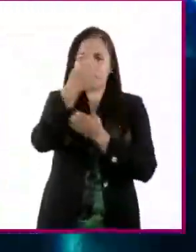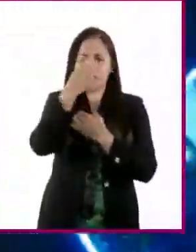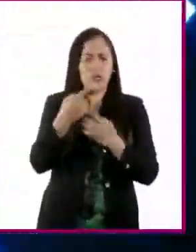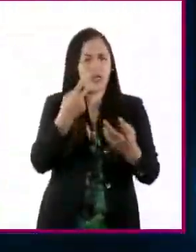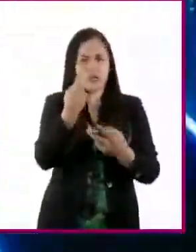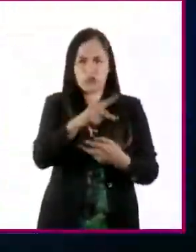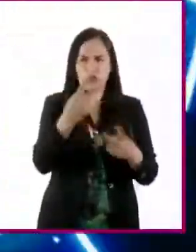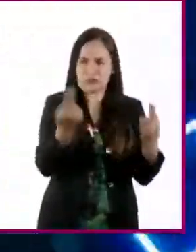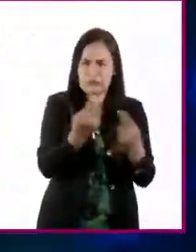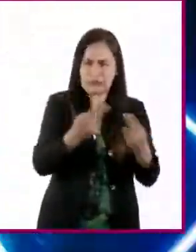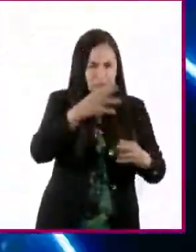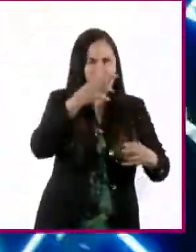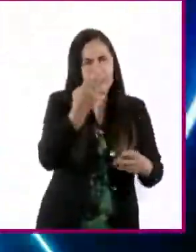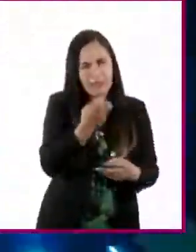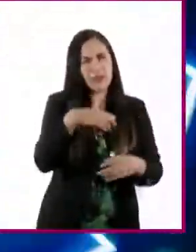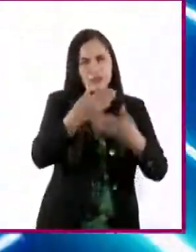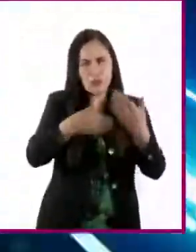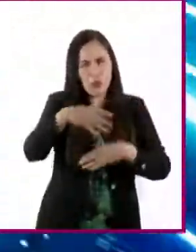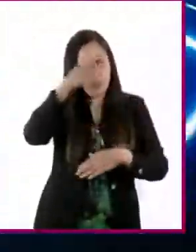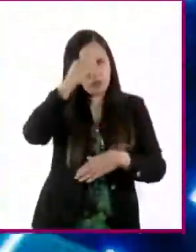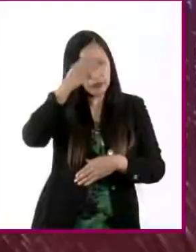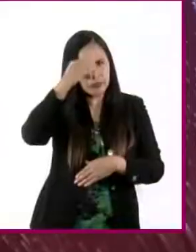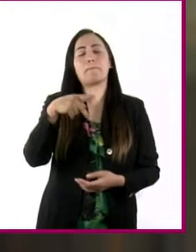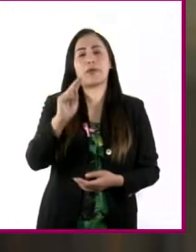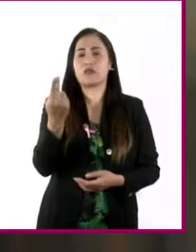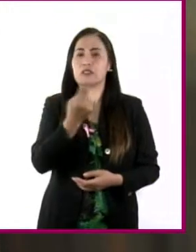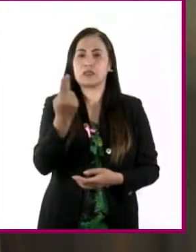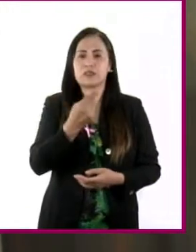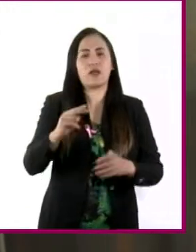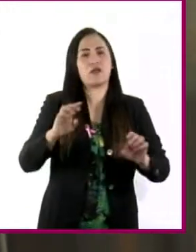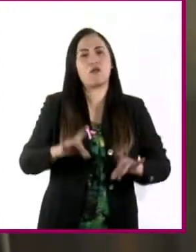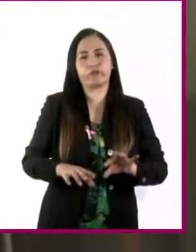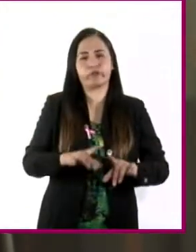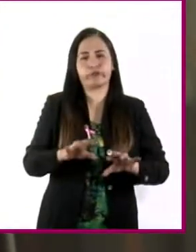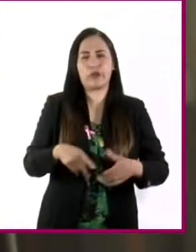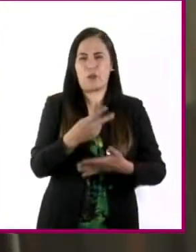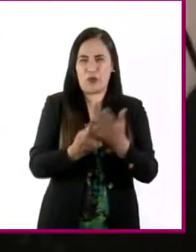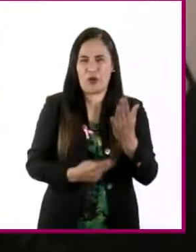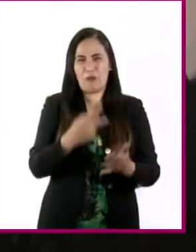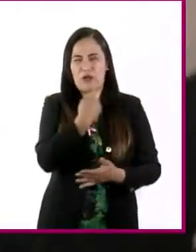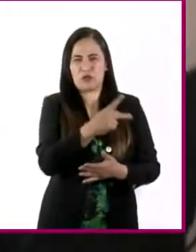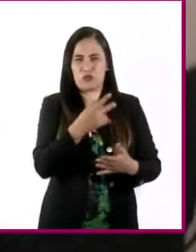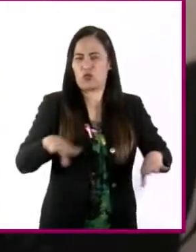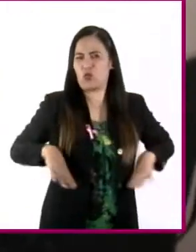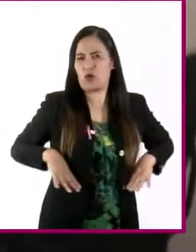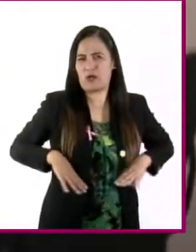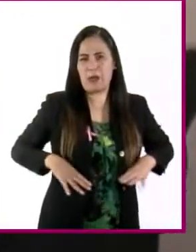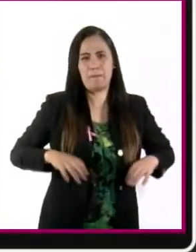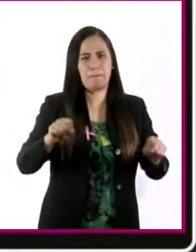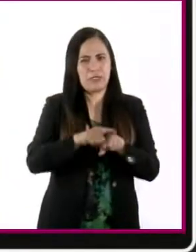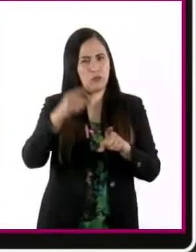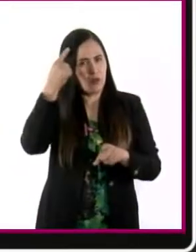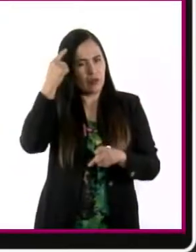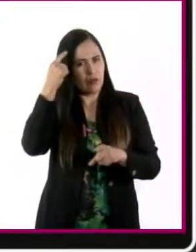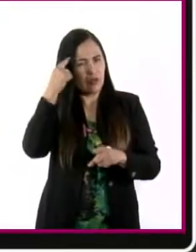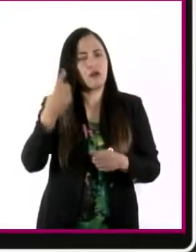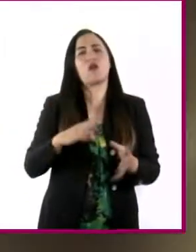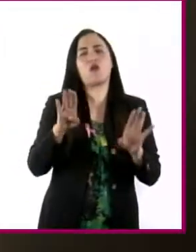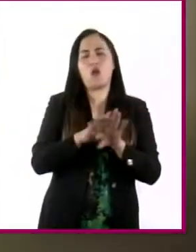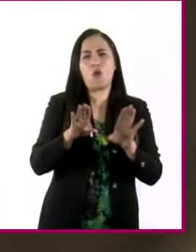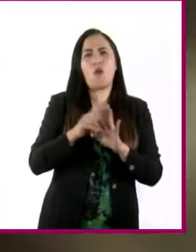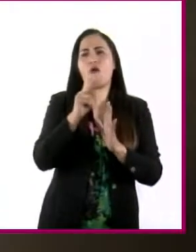Braille es un dispositivo de salida que le permite al usuario leer y escribir en este sistema de lectoescritura en computadora, tableta o celular. Veamos cómo